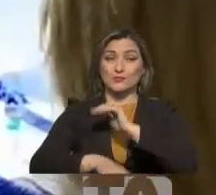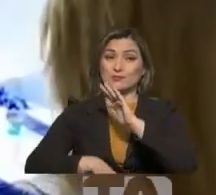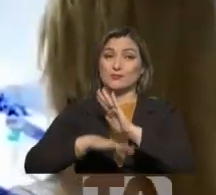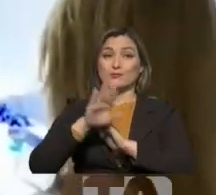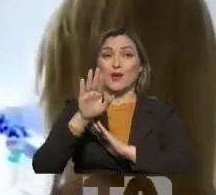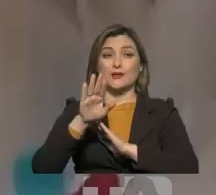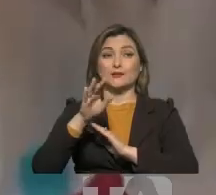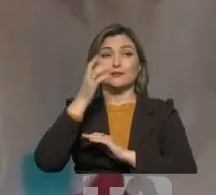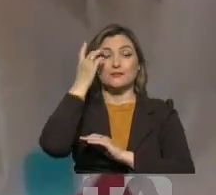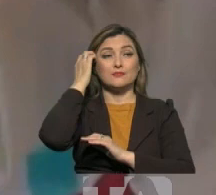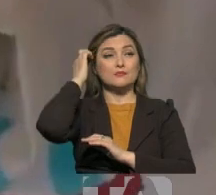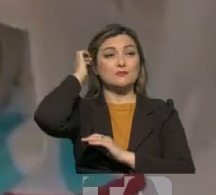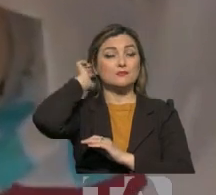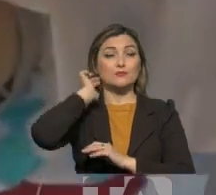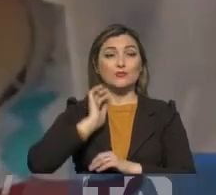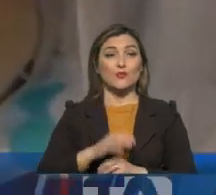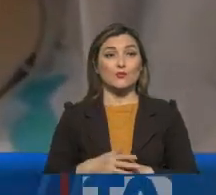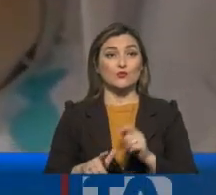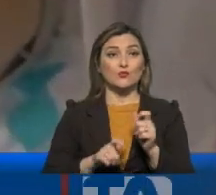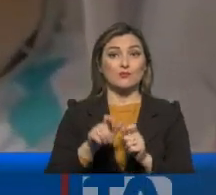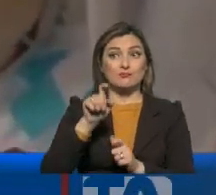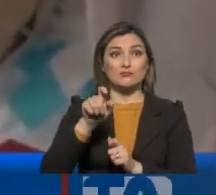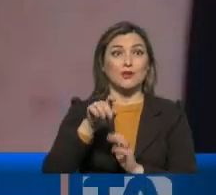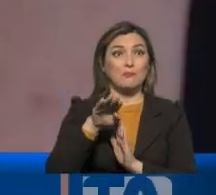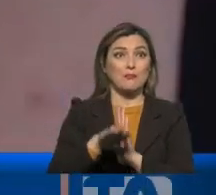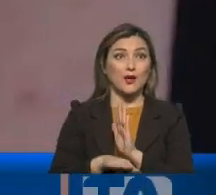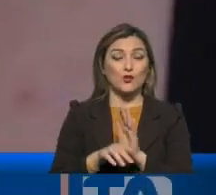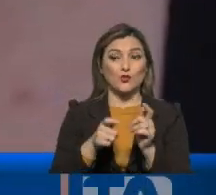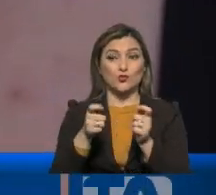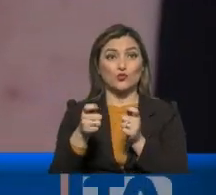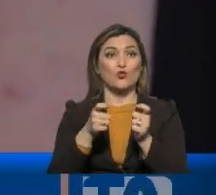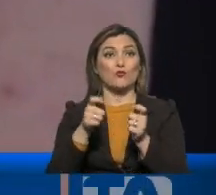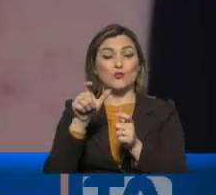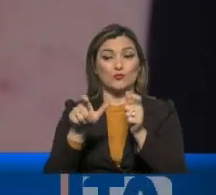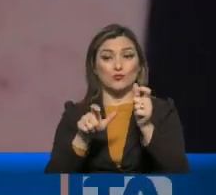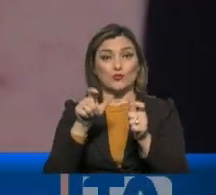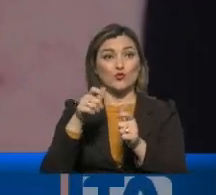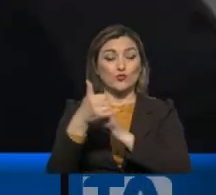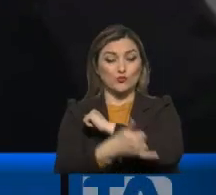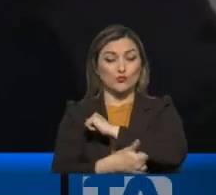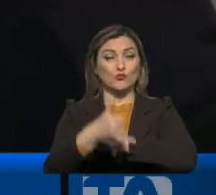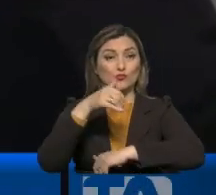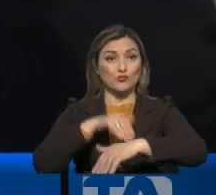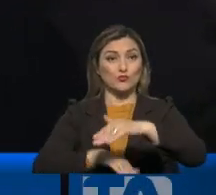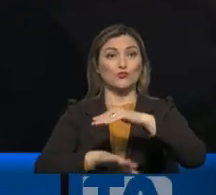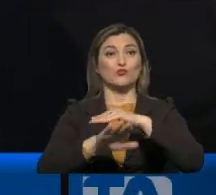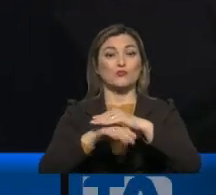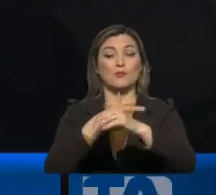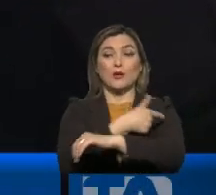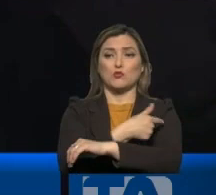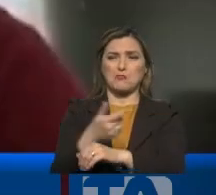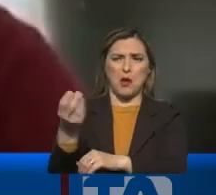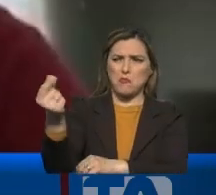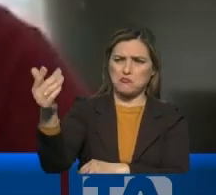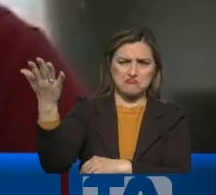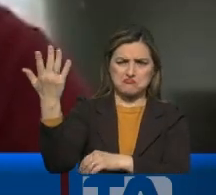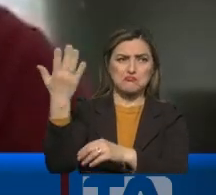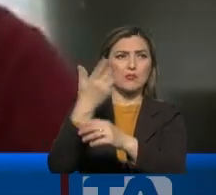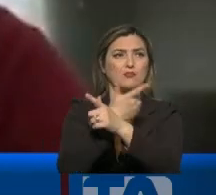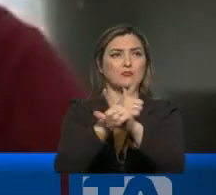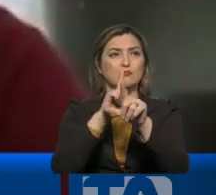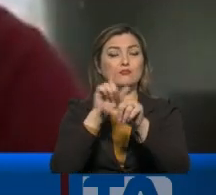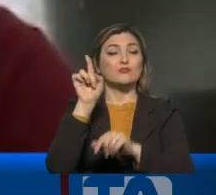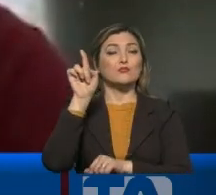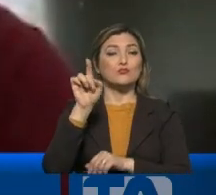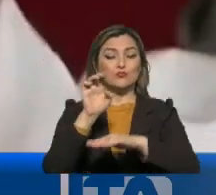la demanda es por esto que cada vez son menos los controles para que incluso ciudadanos extranjeros puedan acceder a las doces hubo la